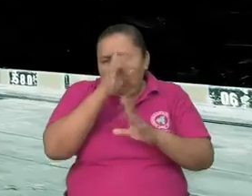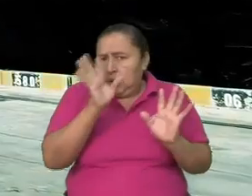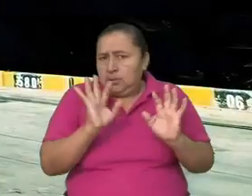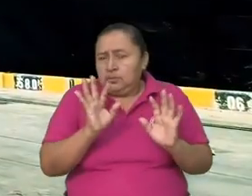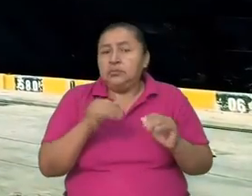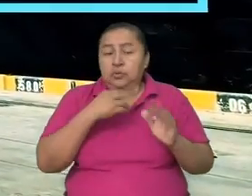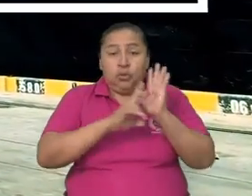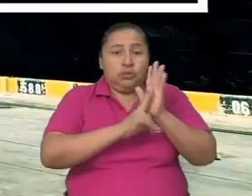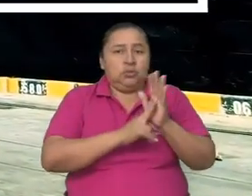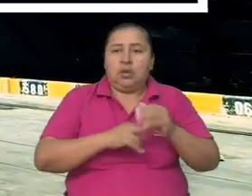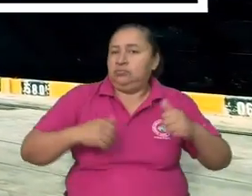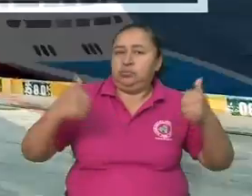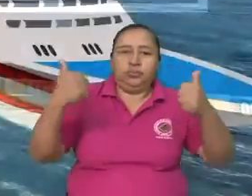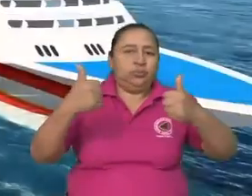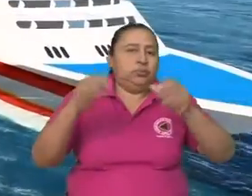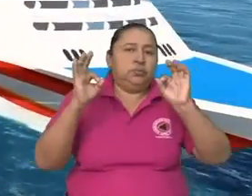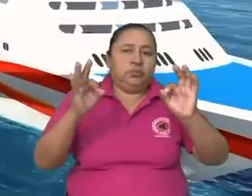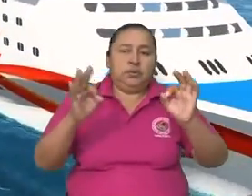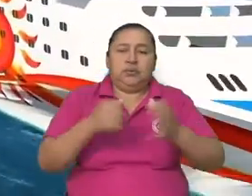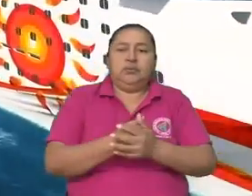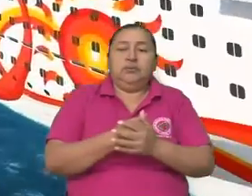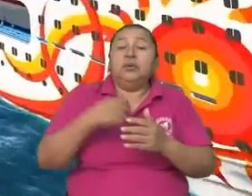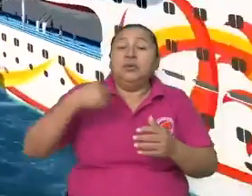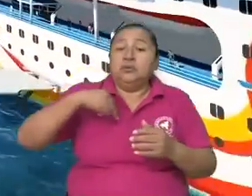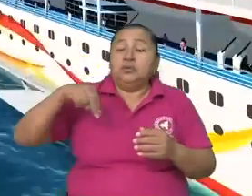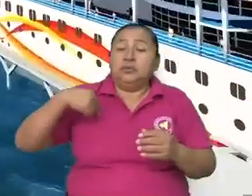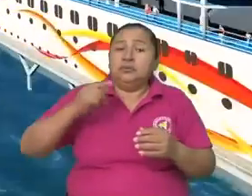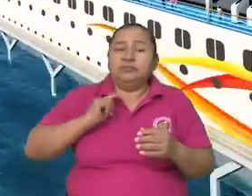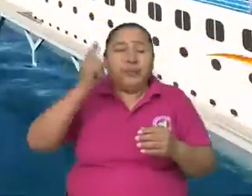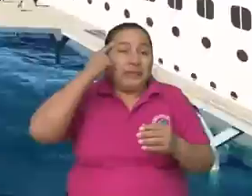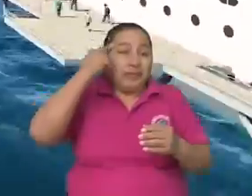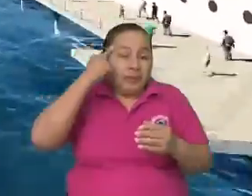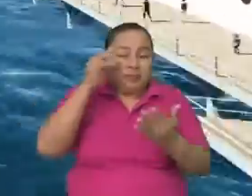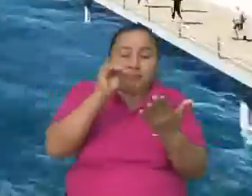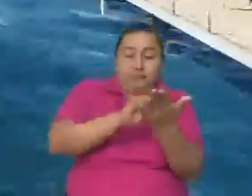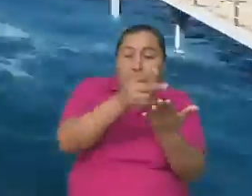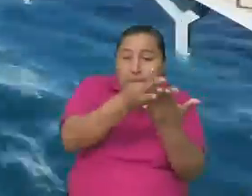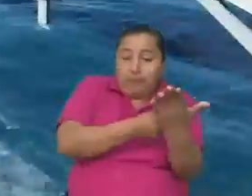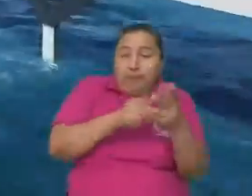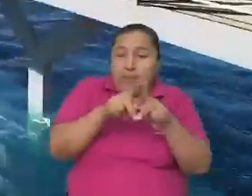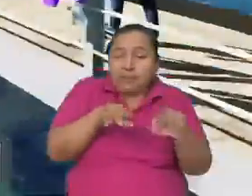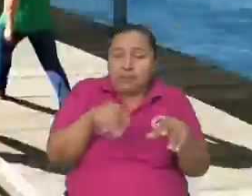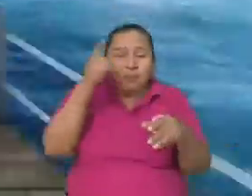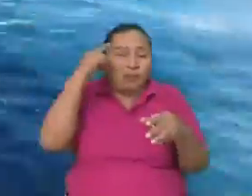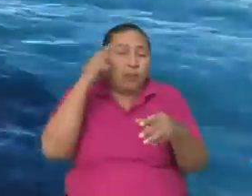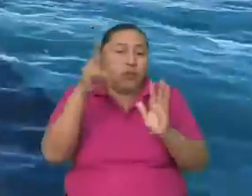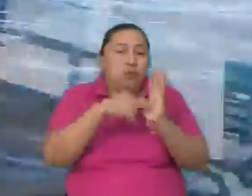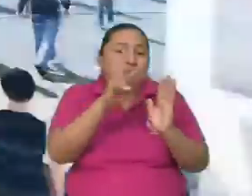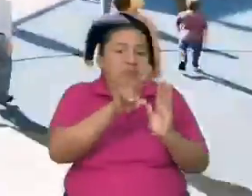los resultados fueron fabulosos, porque nosotros habíamos proyectado para el 2021